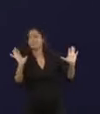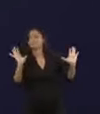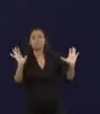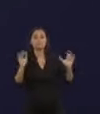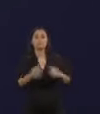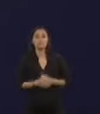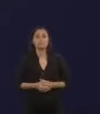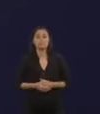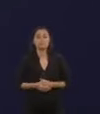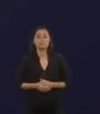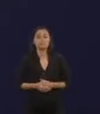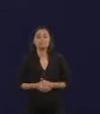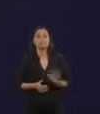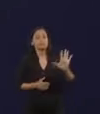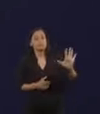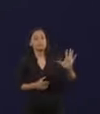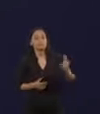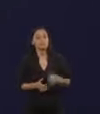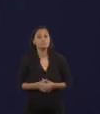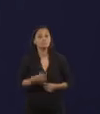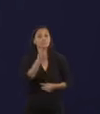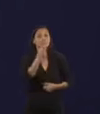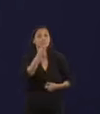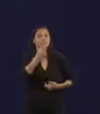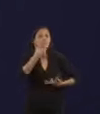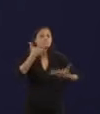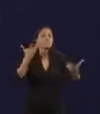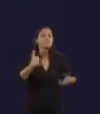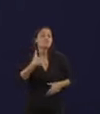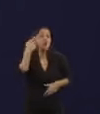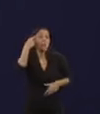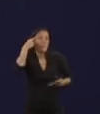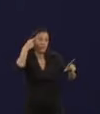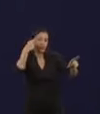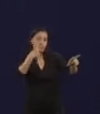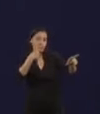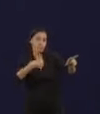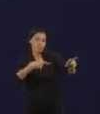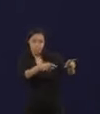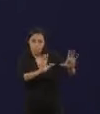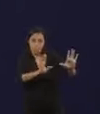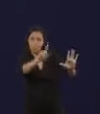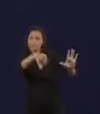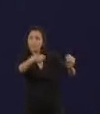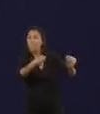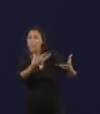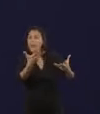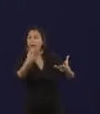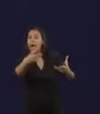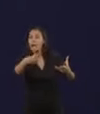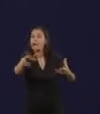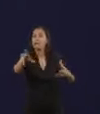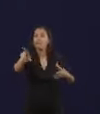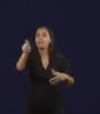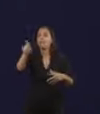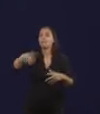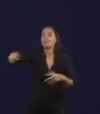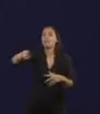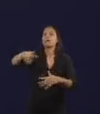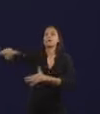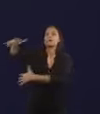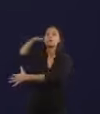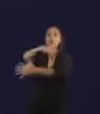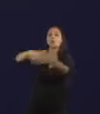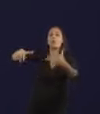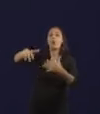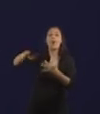porque Digamos si alguien porque entiendo que me lo consultas por por alguna versión que hubo de algún empleado